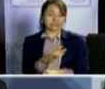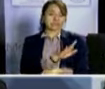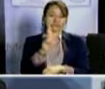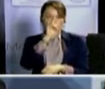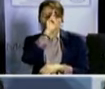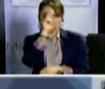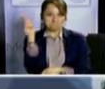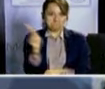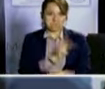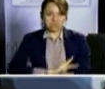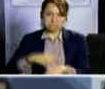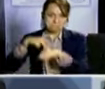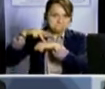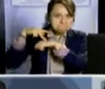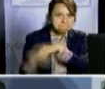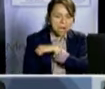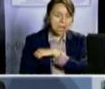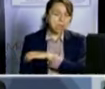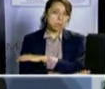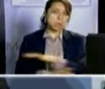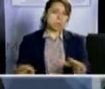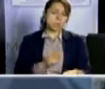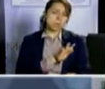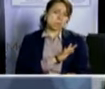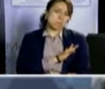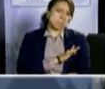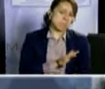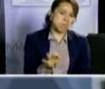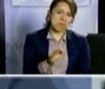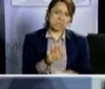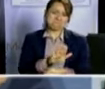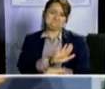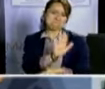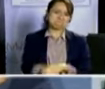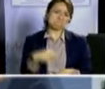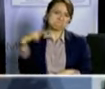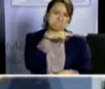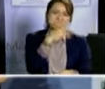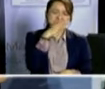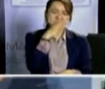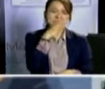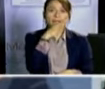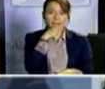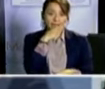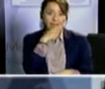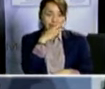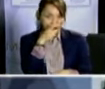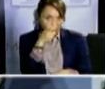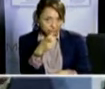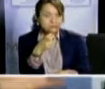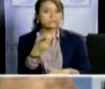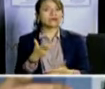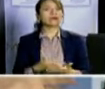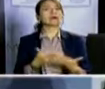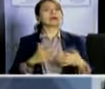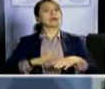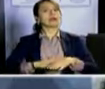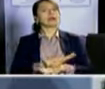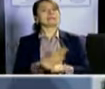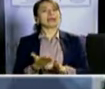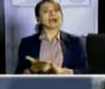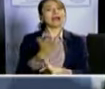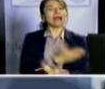fáciles de producir, ahora en cualquier lugar. Entonces, eso también te cambia la relación que había entre estados, de país productor,